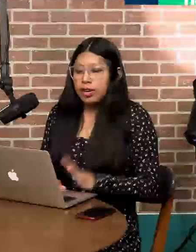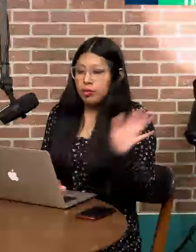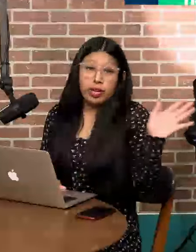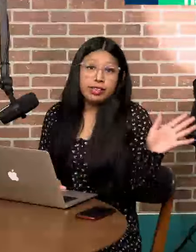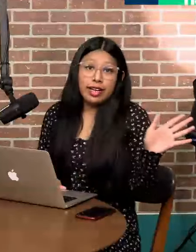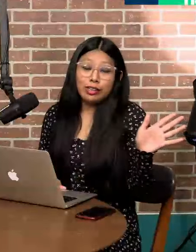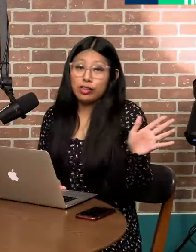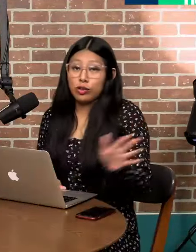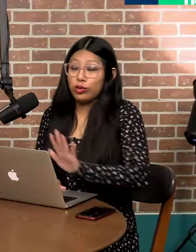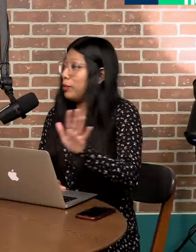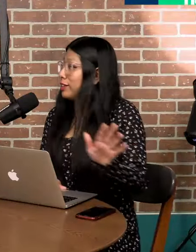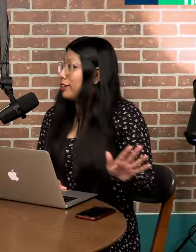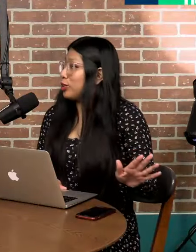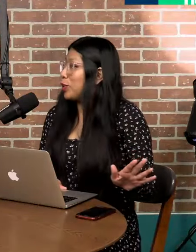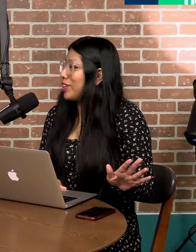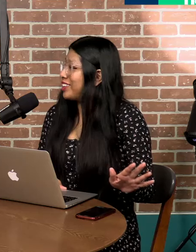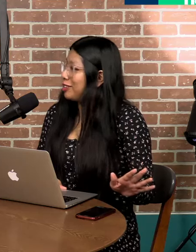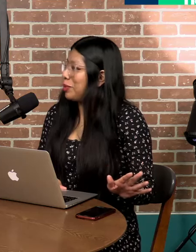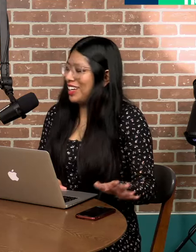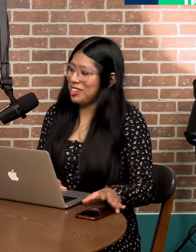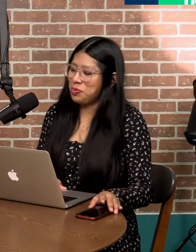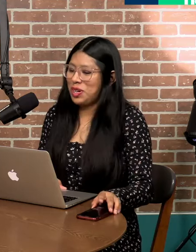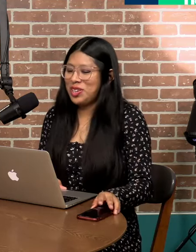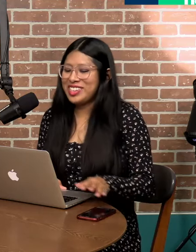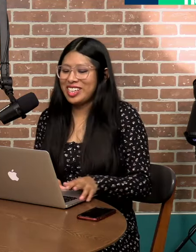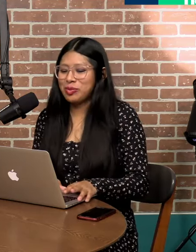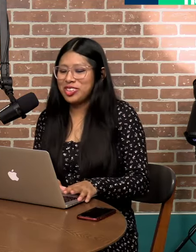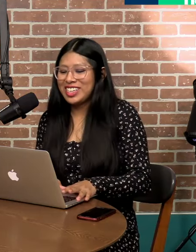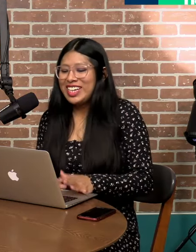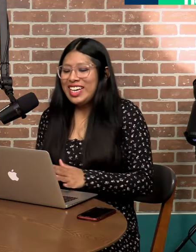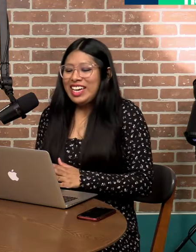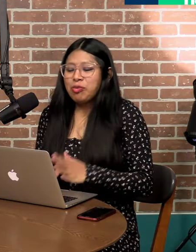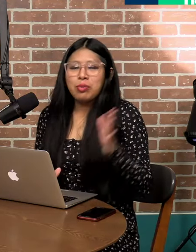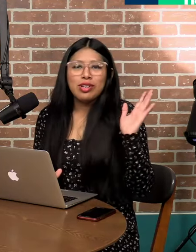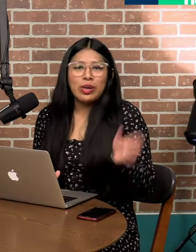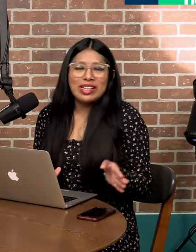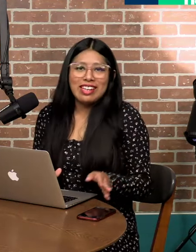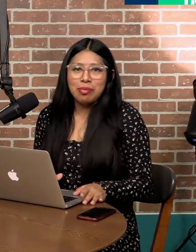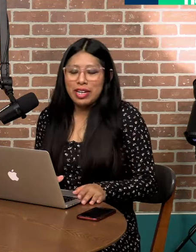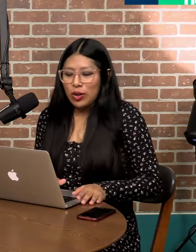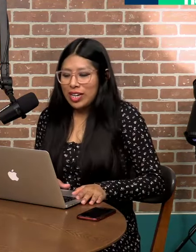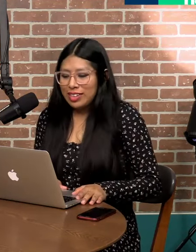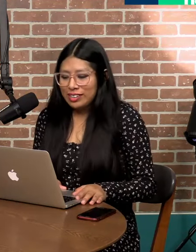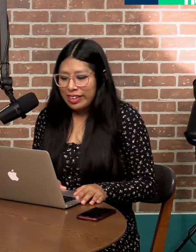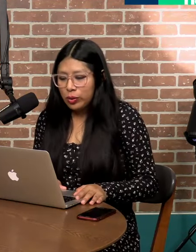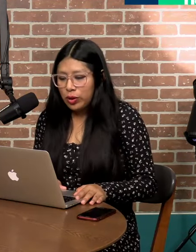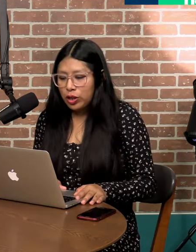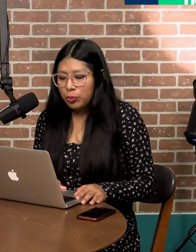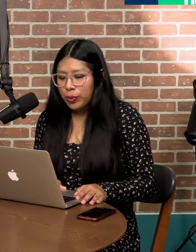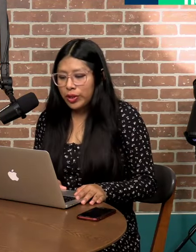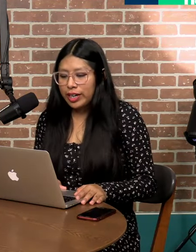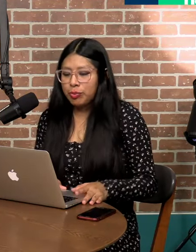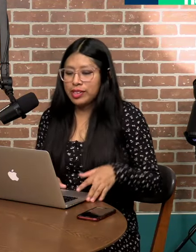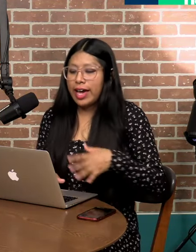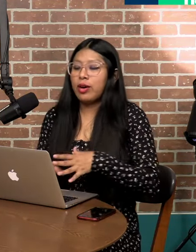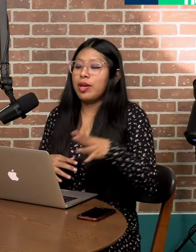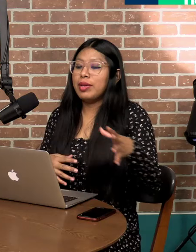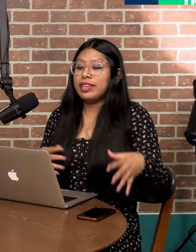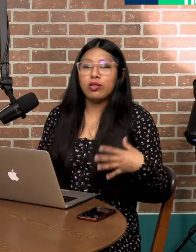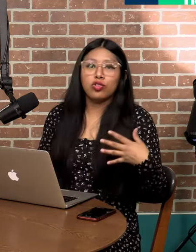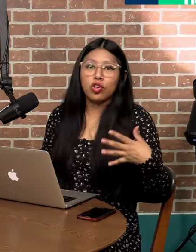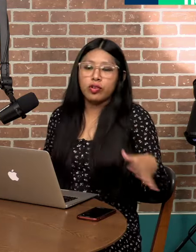Bueno ahí están las dos exclusivas que se tuvieron esta semana en los periodistas monce Vámonos Ahora sí el miércoles 10 de julio porque pues